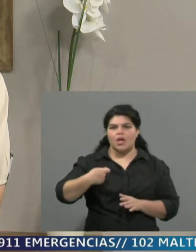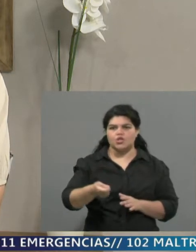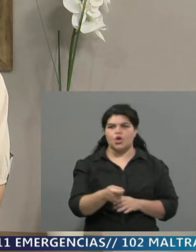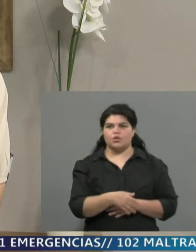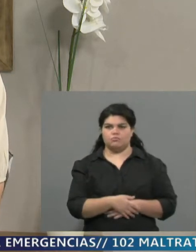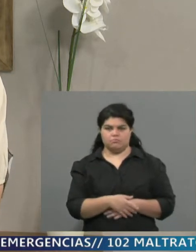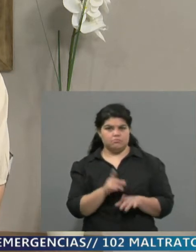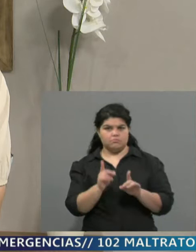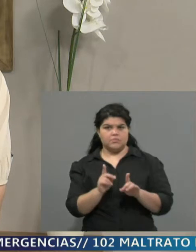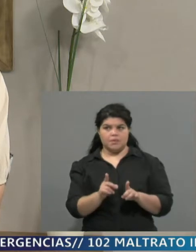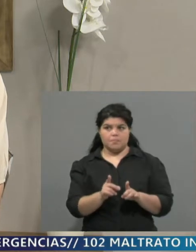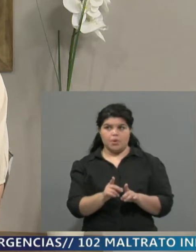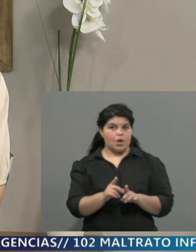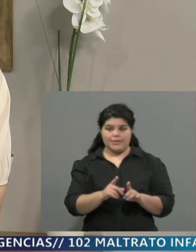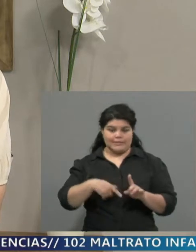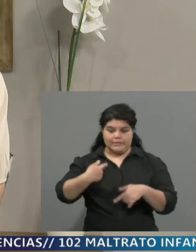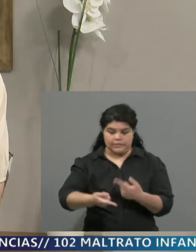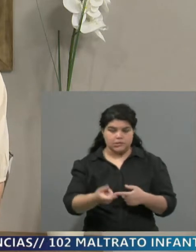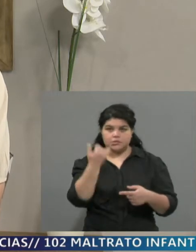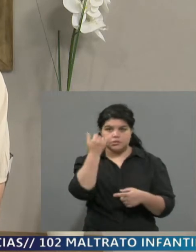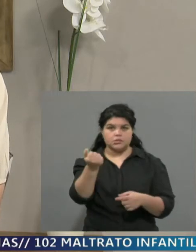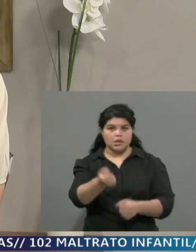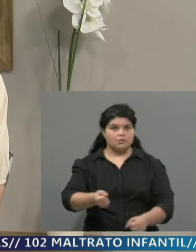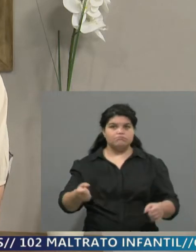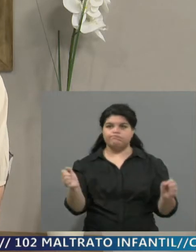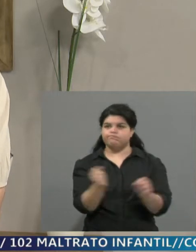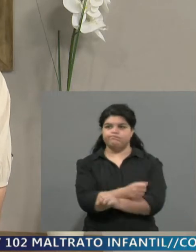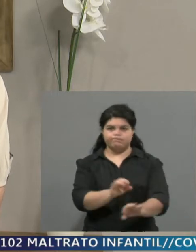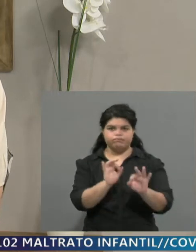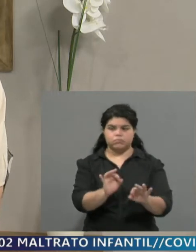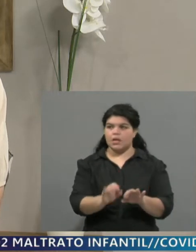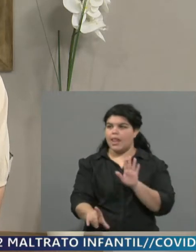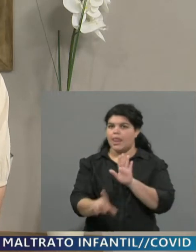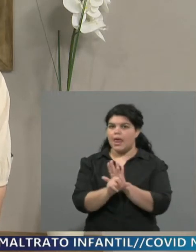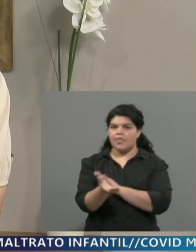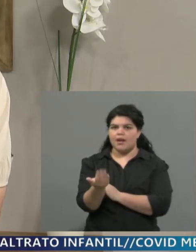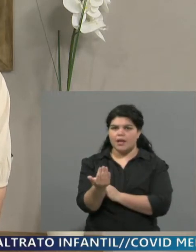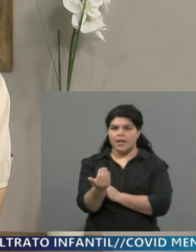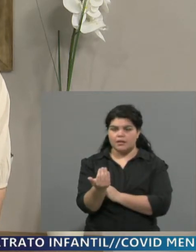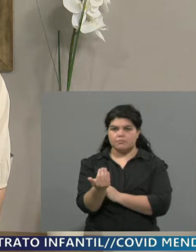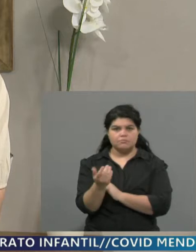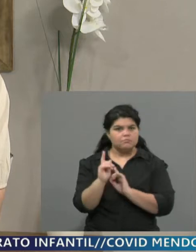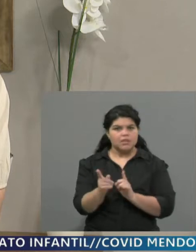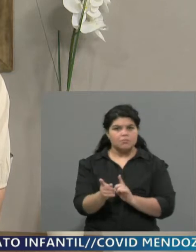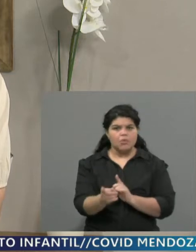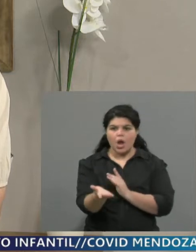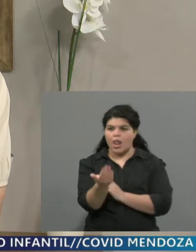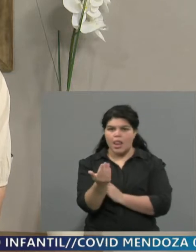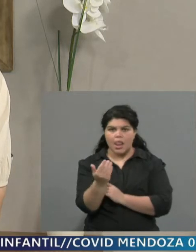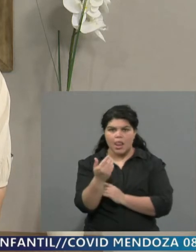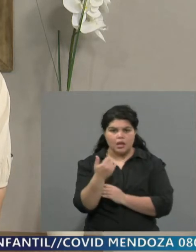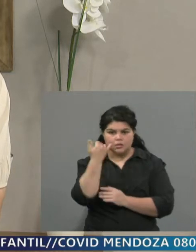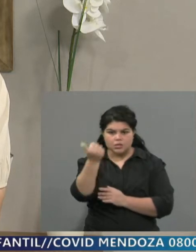otro día de que se sanciona una ley, hay una política concreta, la de alquileres. Al otro día, cualquier alquiler que se haga,